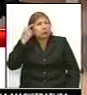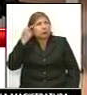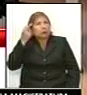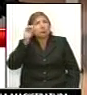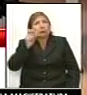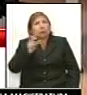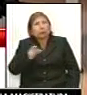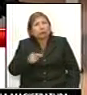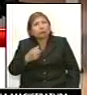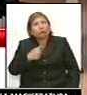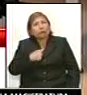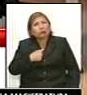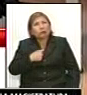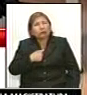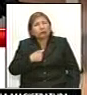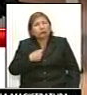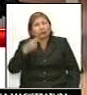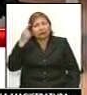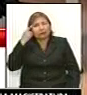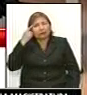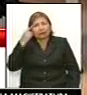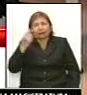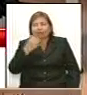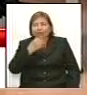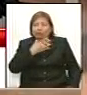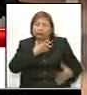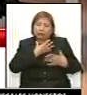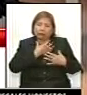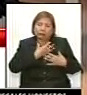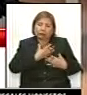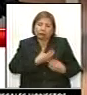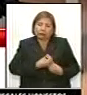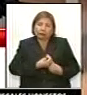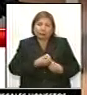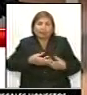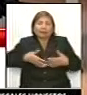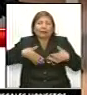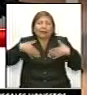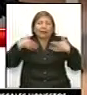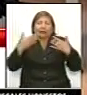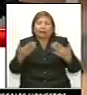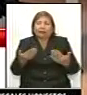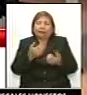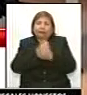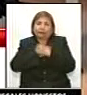persona? O sea, yo sí me sentía mal de no ser una persona que expresara sus afectos